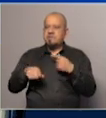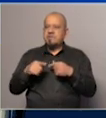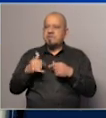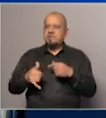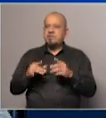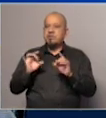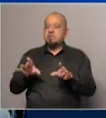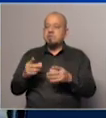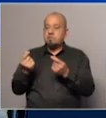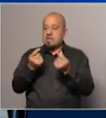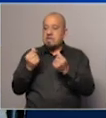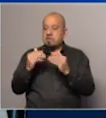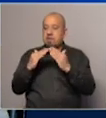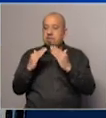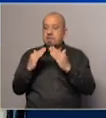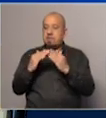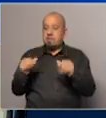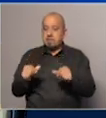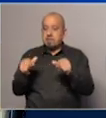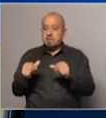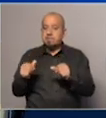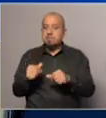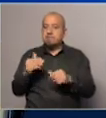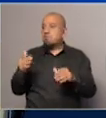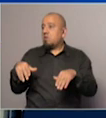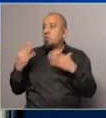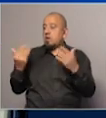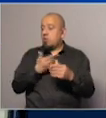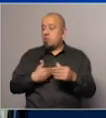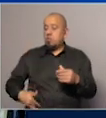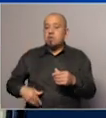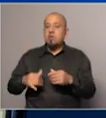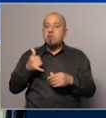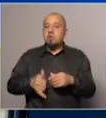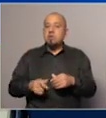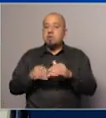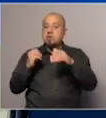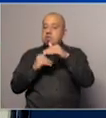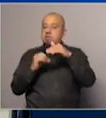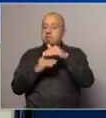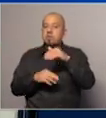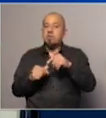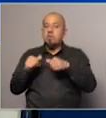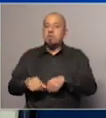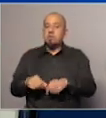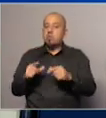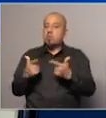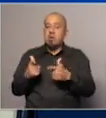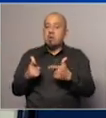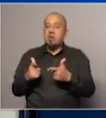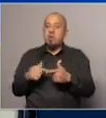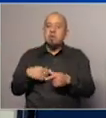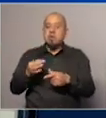toca solo para vivienda si venga el gobierno que venga va a contar con ese fondo hoy no contamos con el